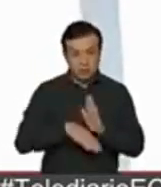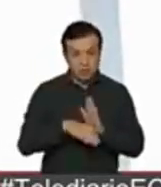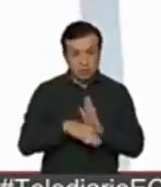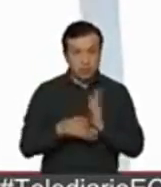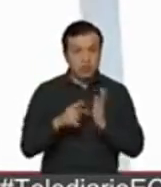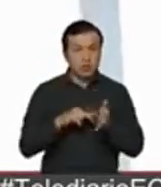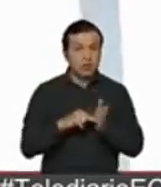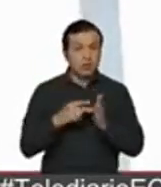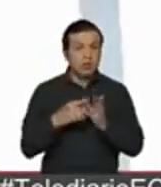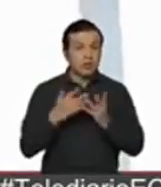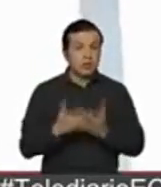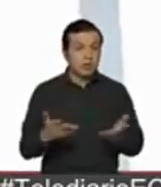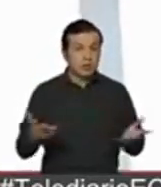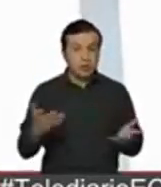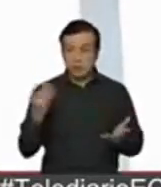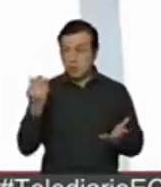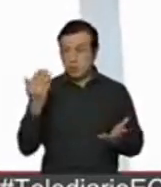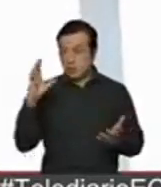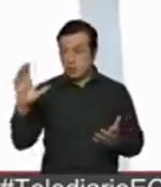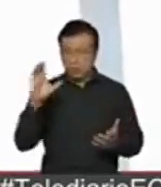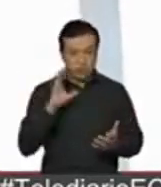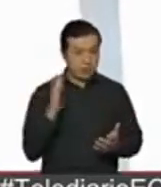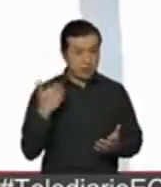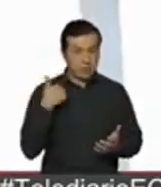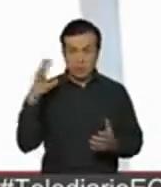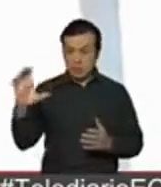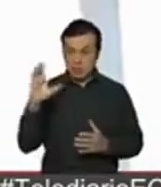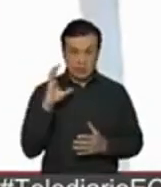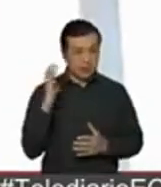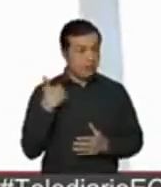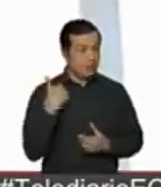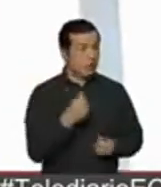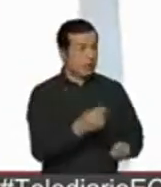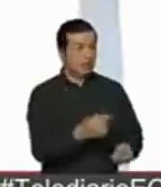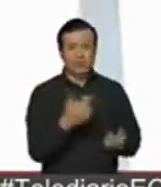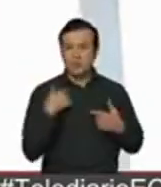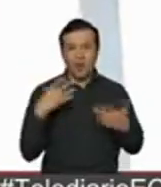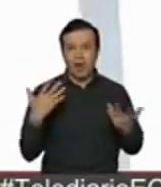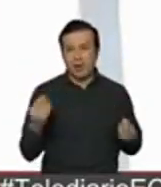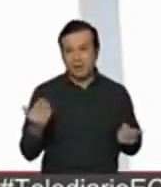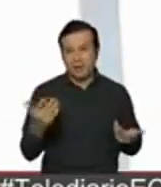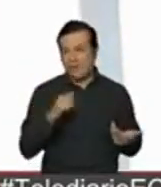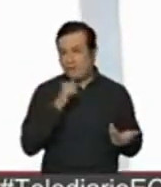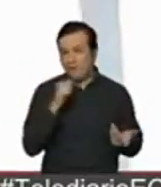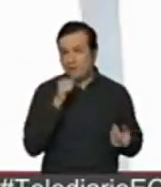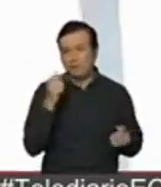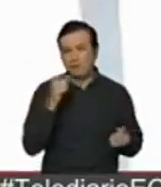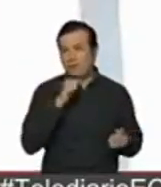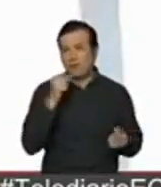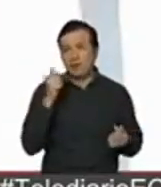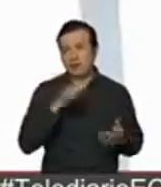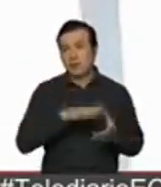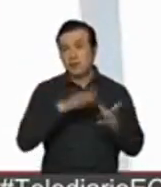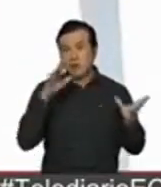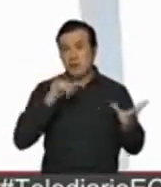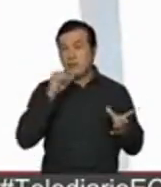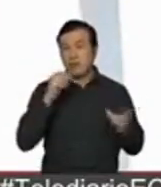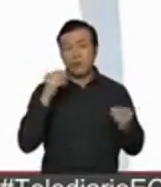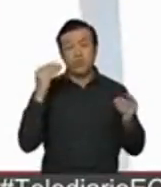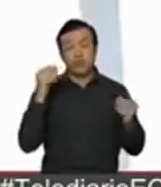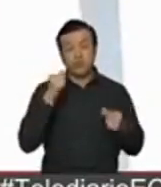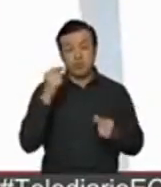no significa que ese dinero ahora esté disponible para otros Claro. gastos. El Ecuador sigue teniendo un déficit fiscal sumamente elevado,